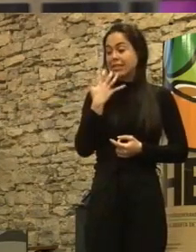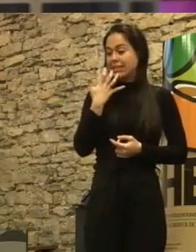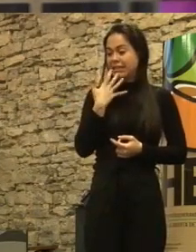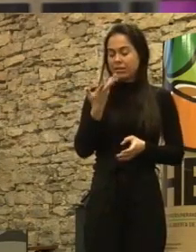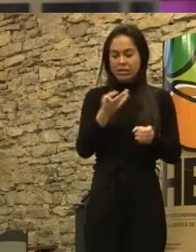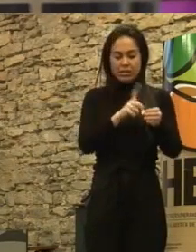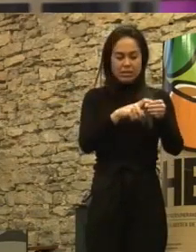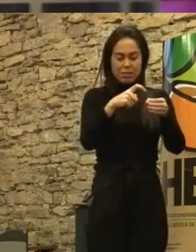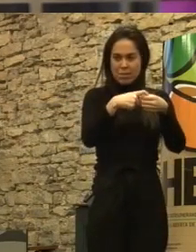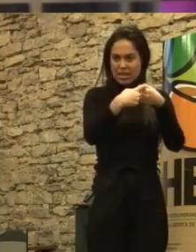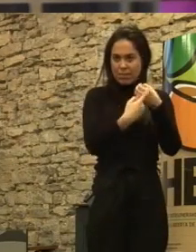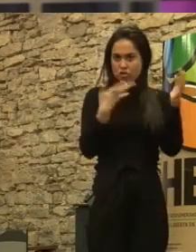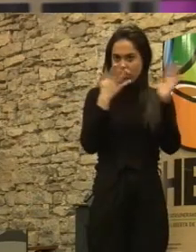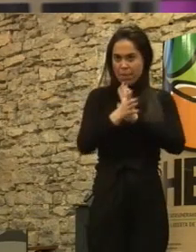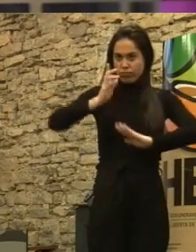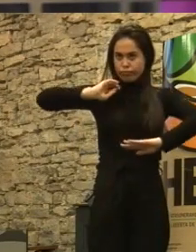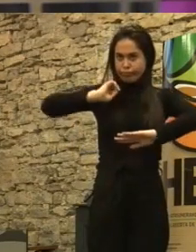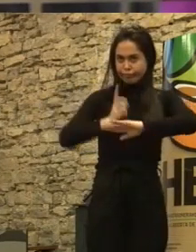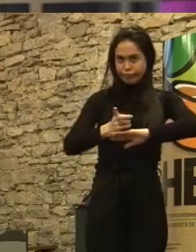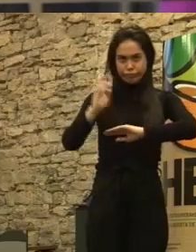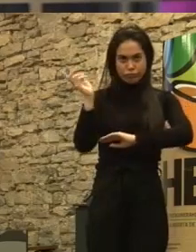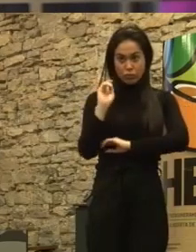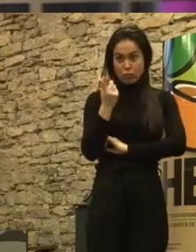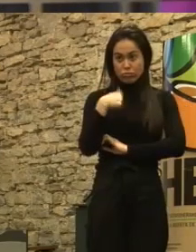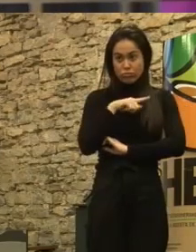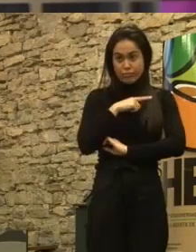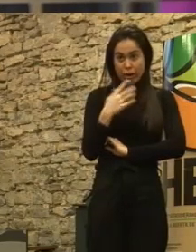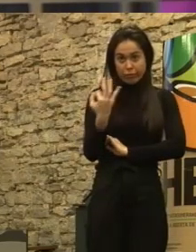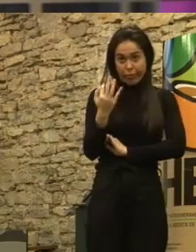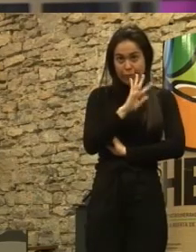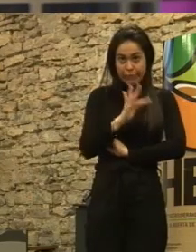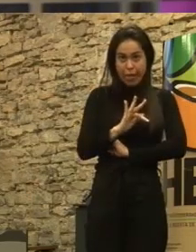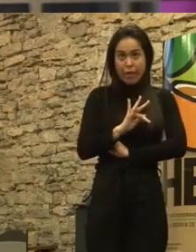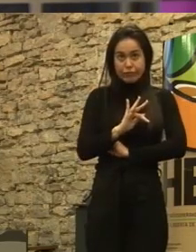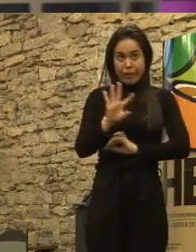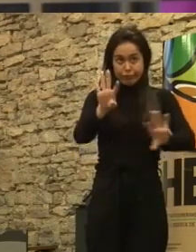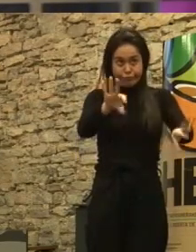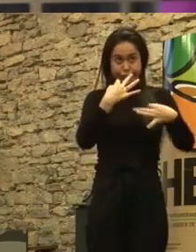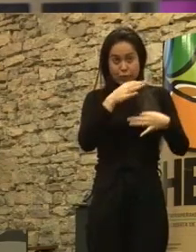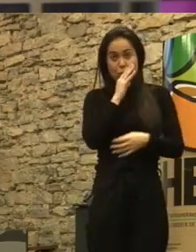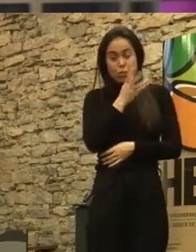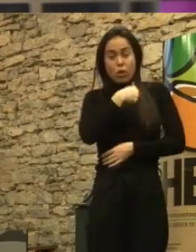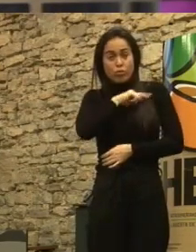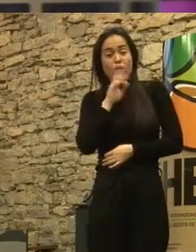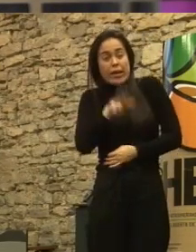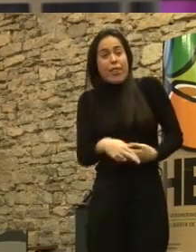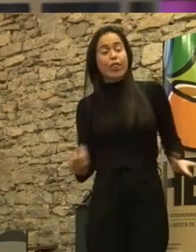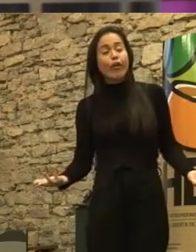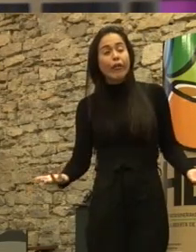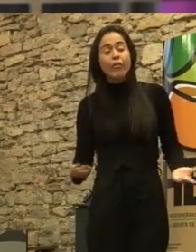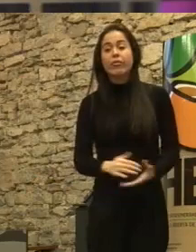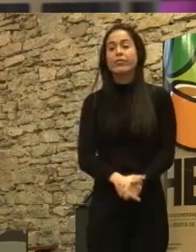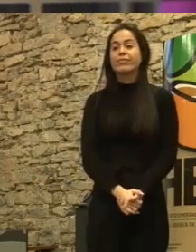no es vinculante, a la larga nos van a tener que hacer caso porque tenemos razón. Nosotros,